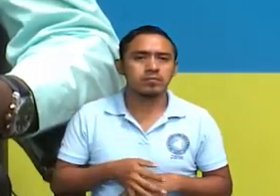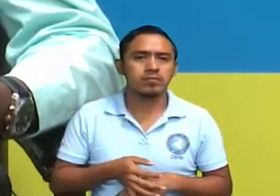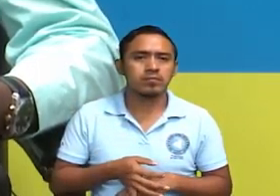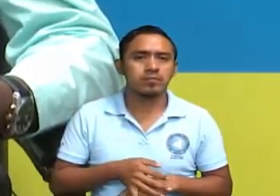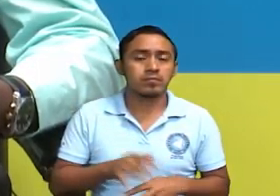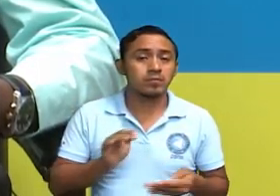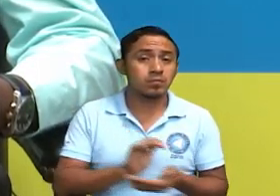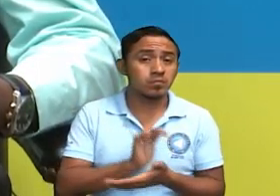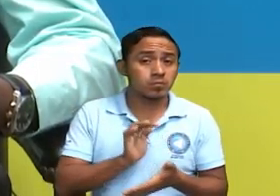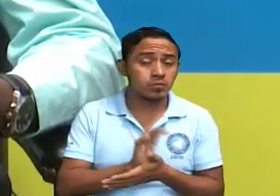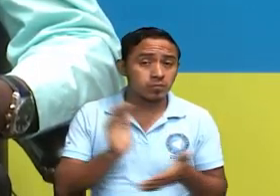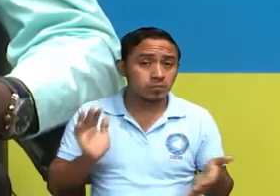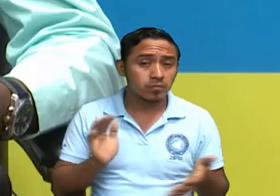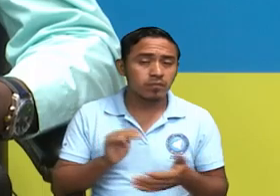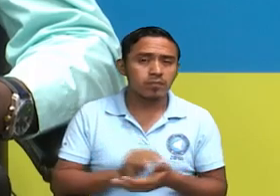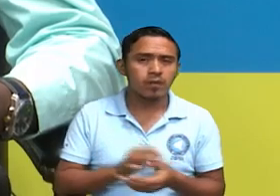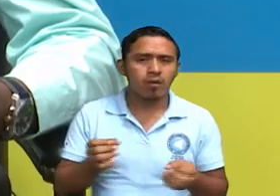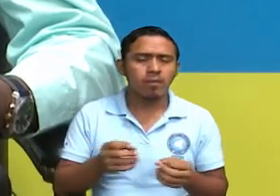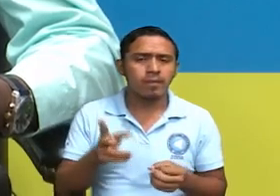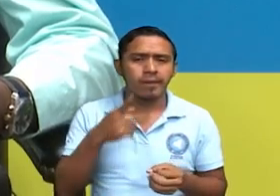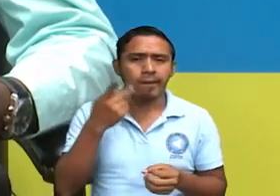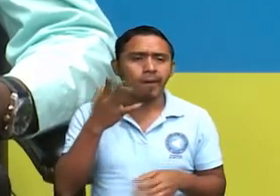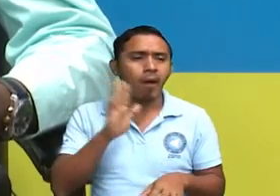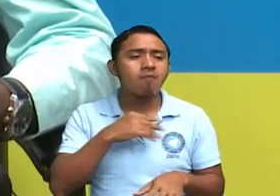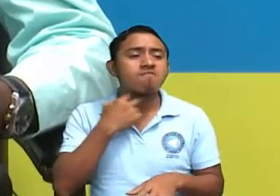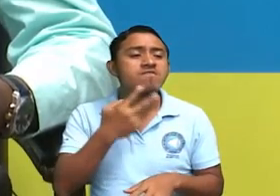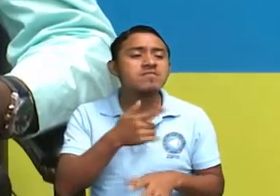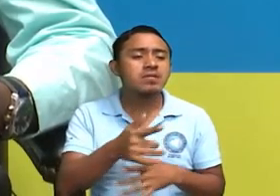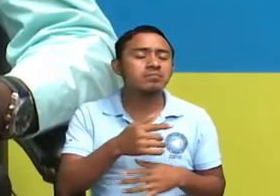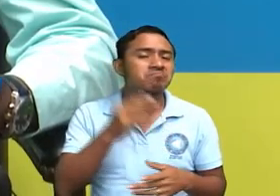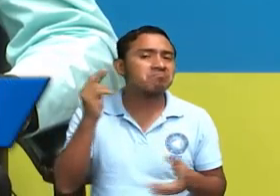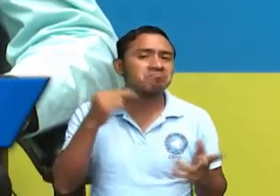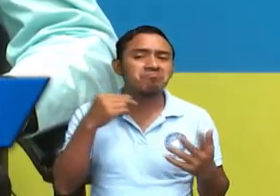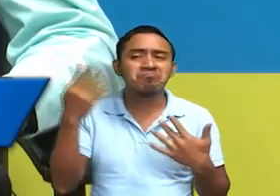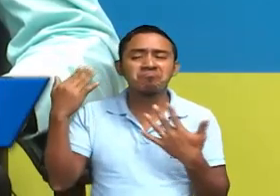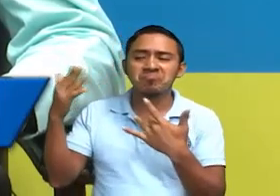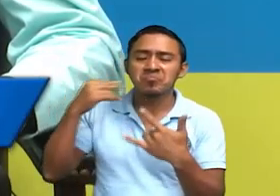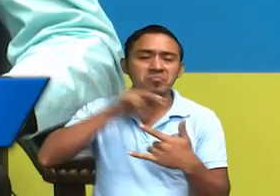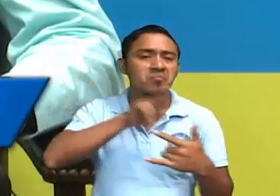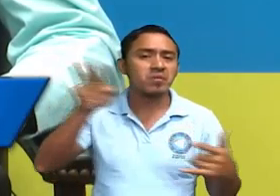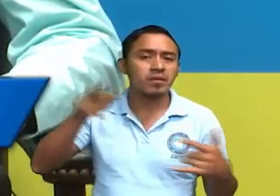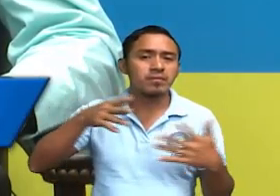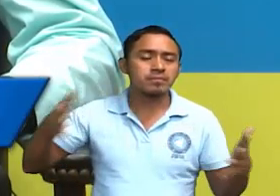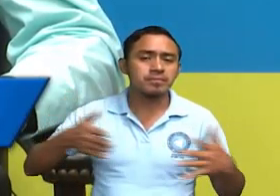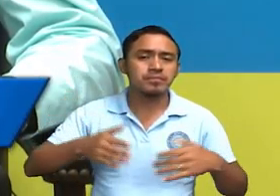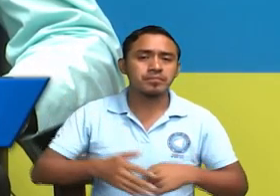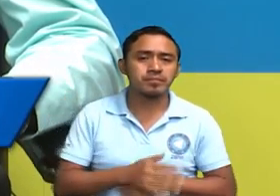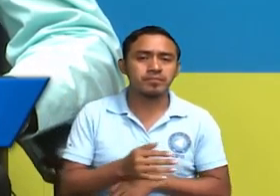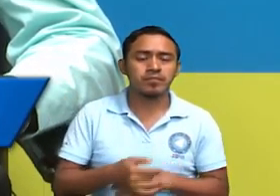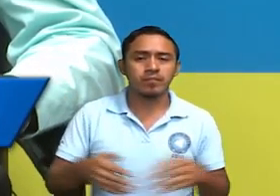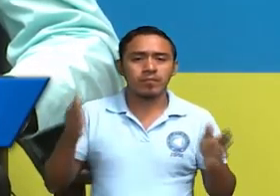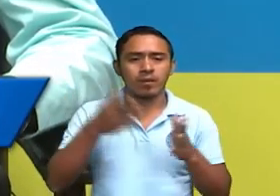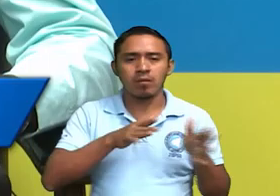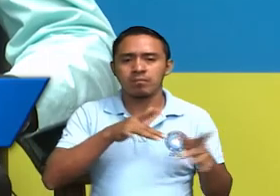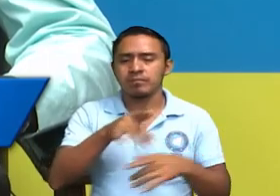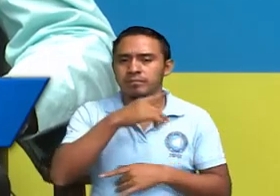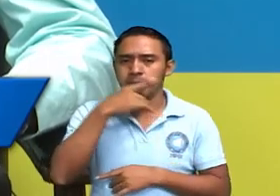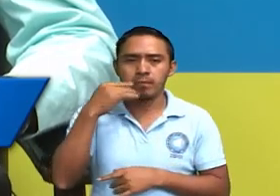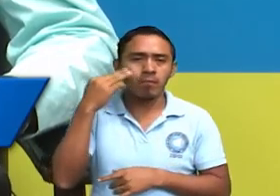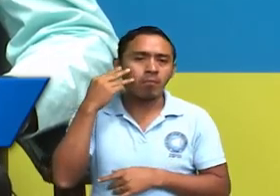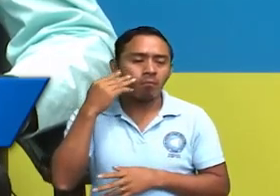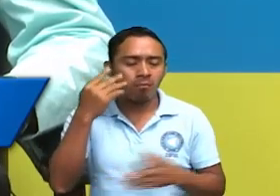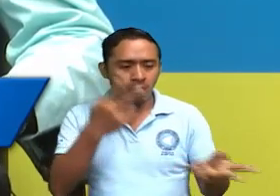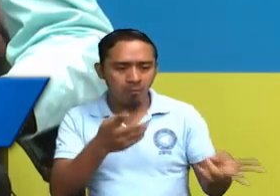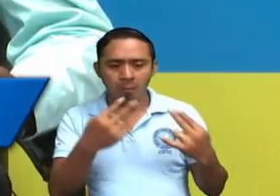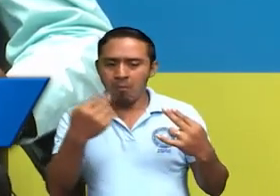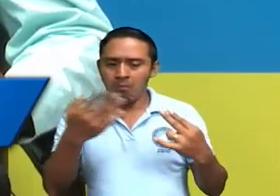escucha un sonido o una palabra de su padre, cuando el niño no se dirige hacia su padre, cuando